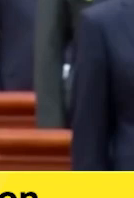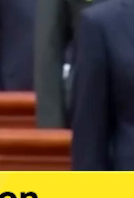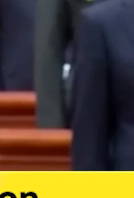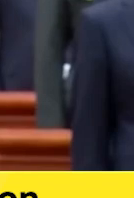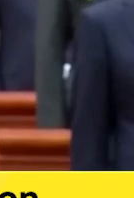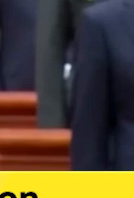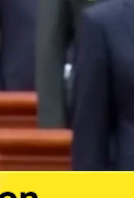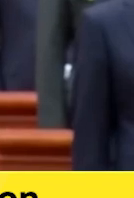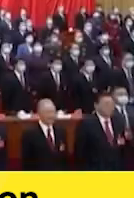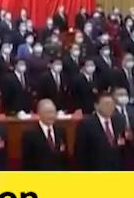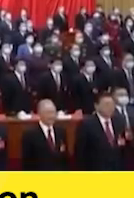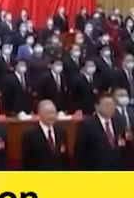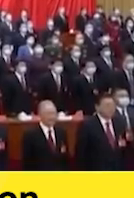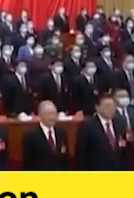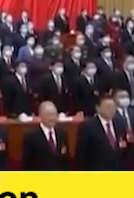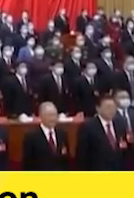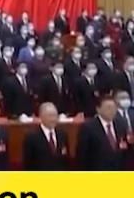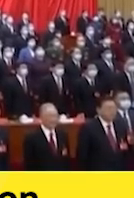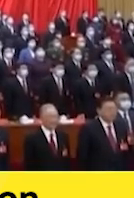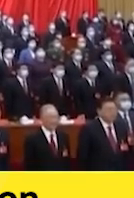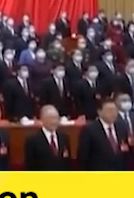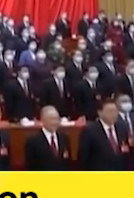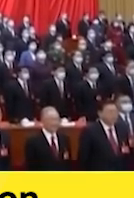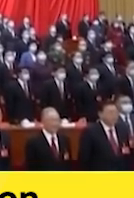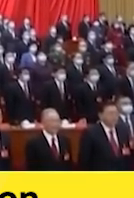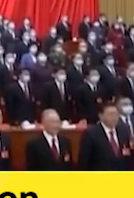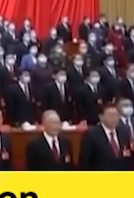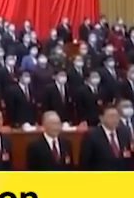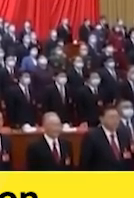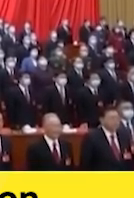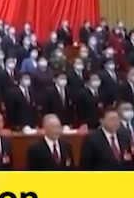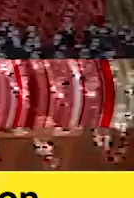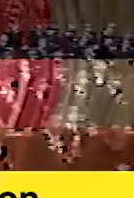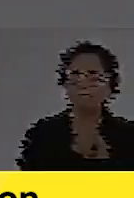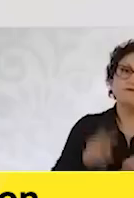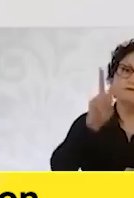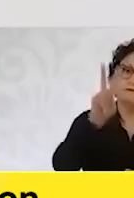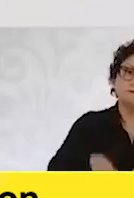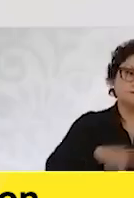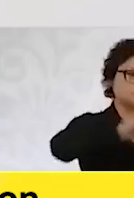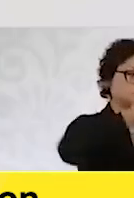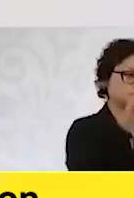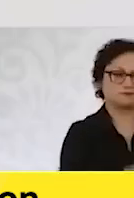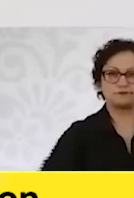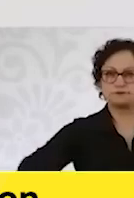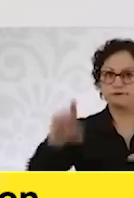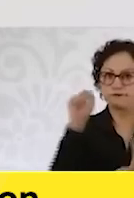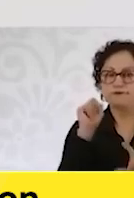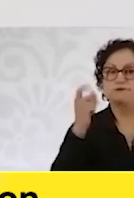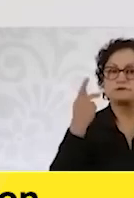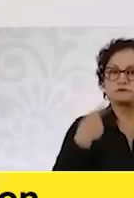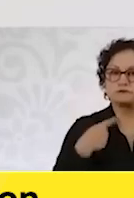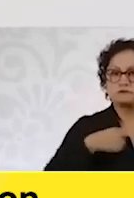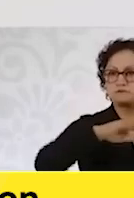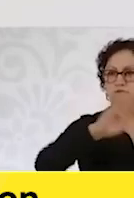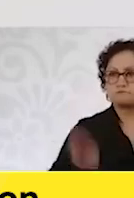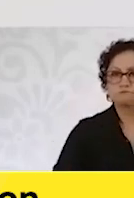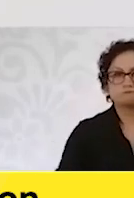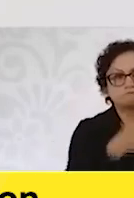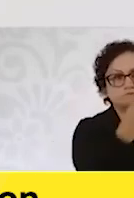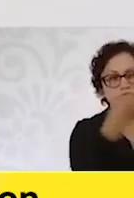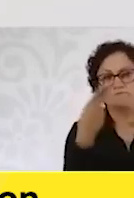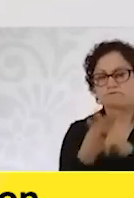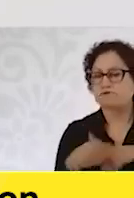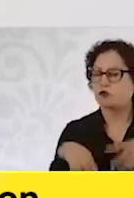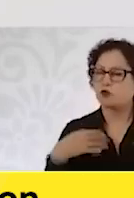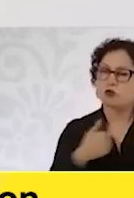a productos chinos y medidas contra bienes mexicanos por cuestiones, dice, migratorias y el tráfico de fentanilo. Ahora bien,